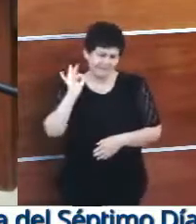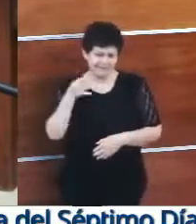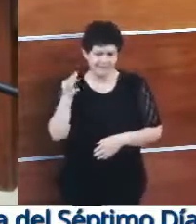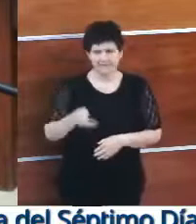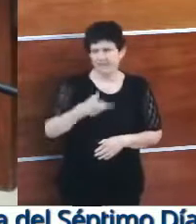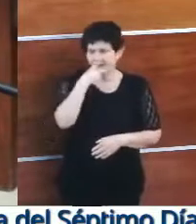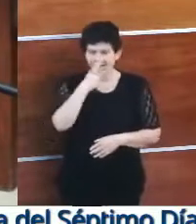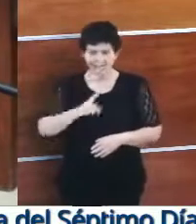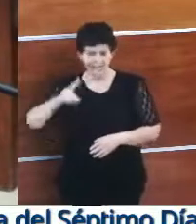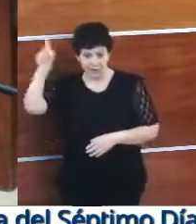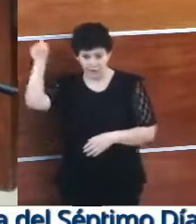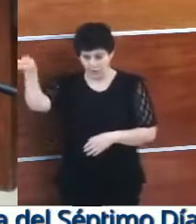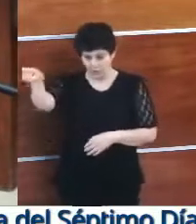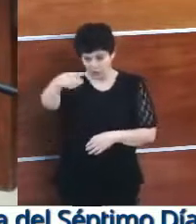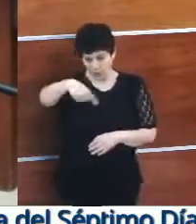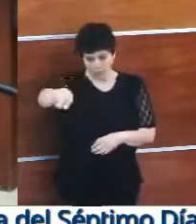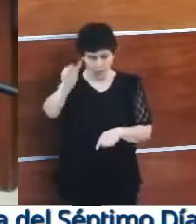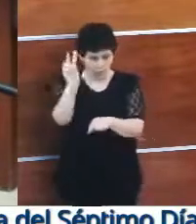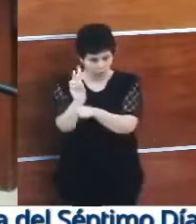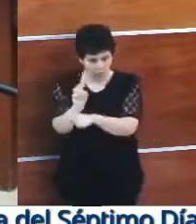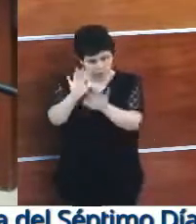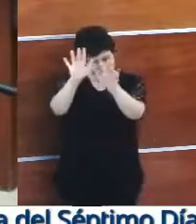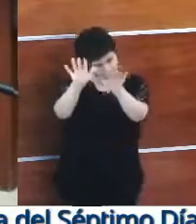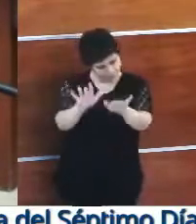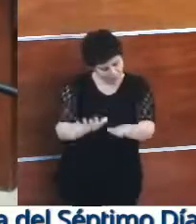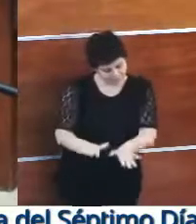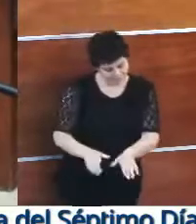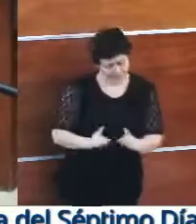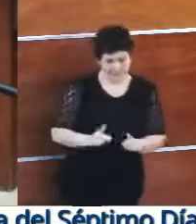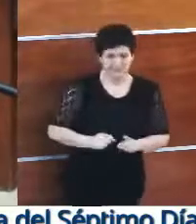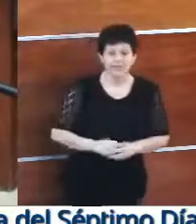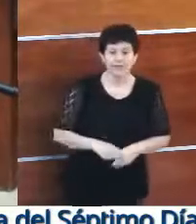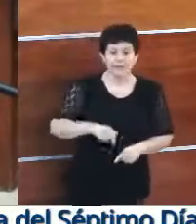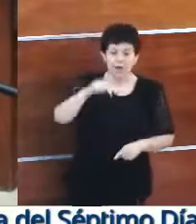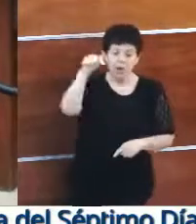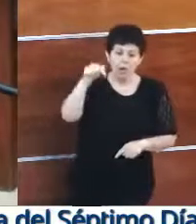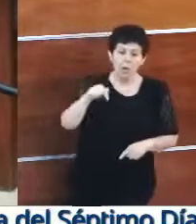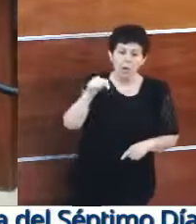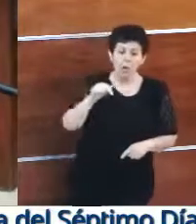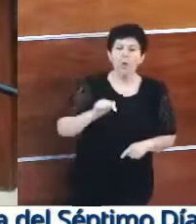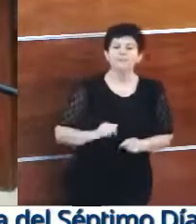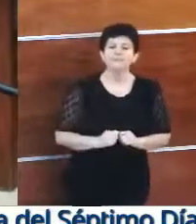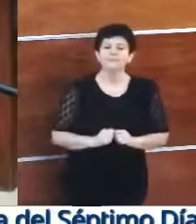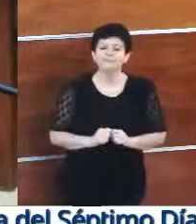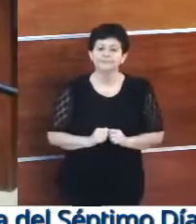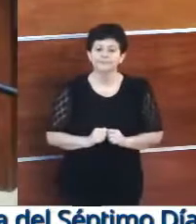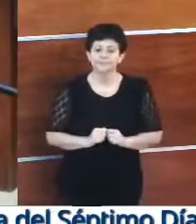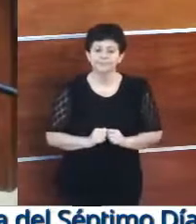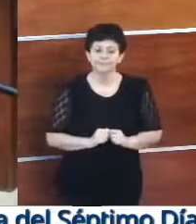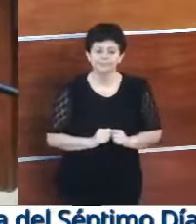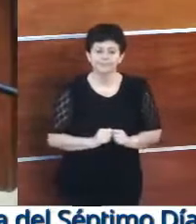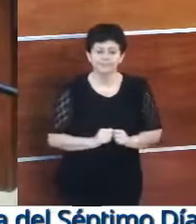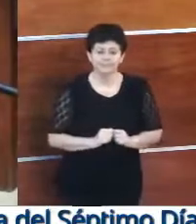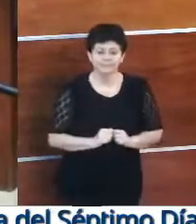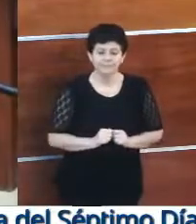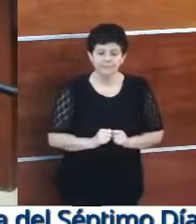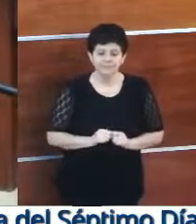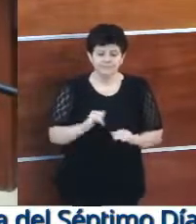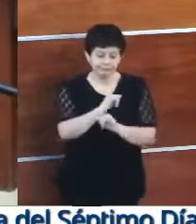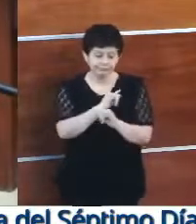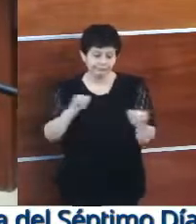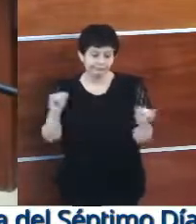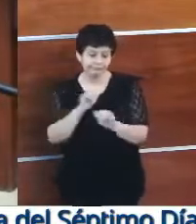los cuida, los bendice. Y hoy quisiera compartir con ustedes un